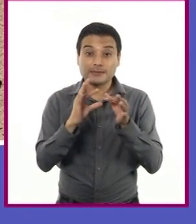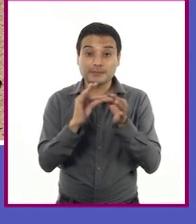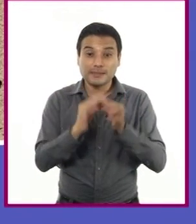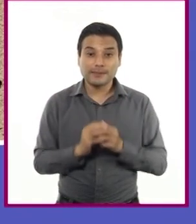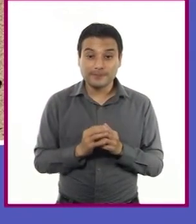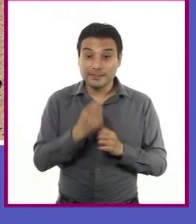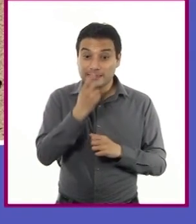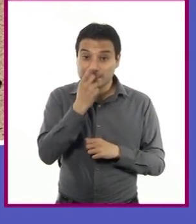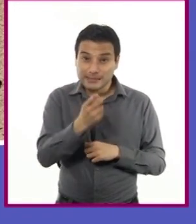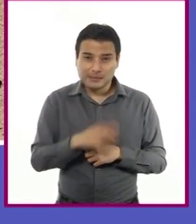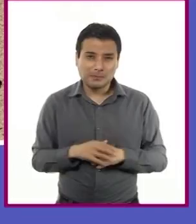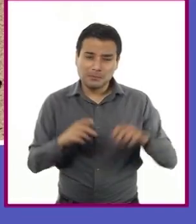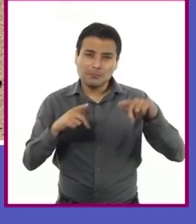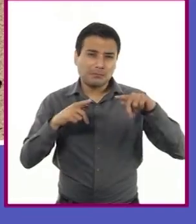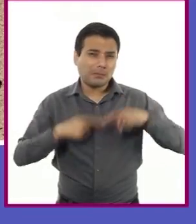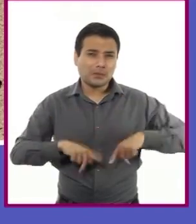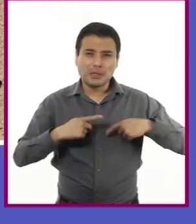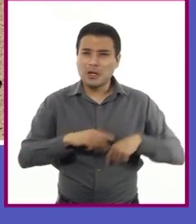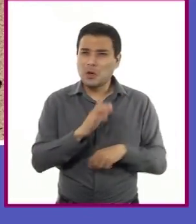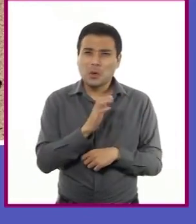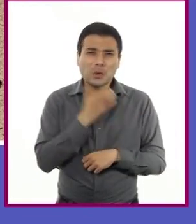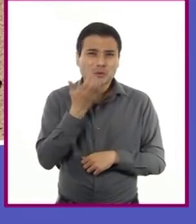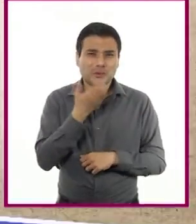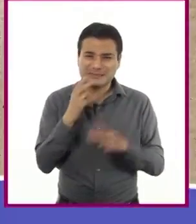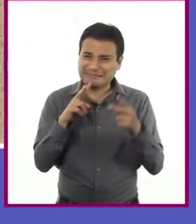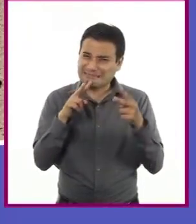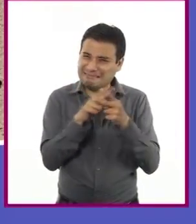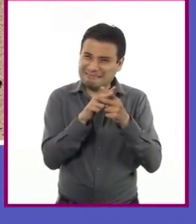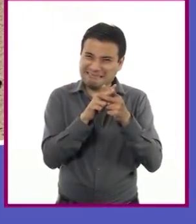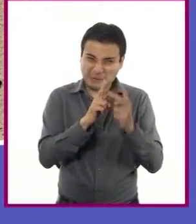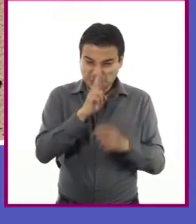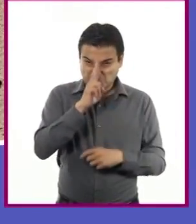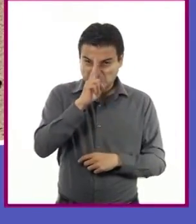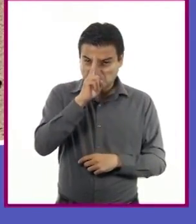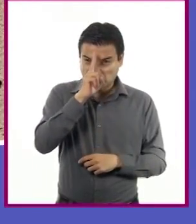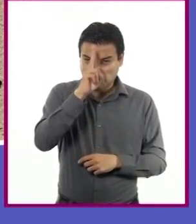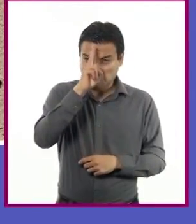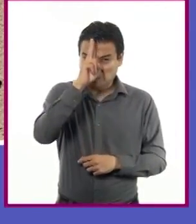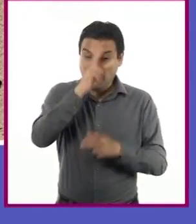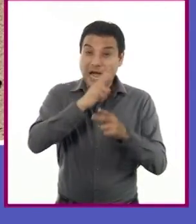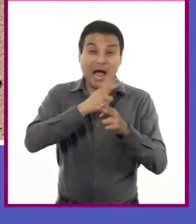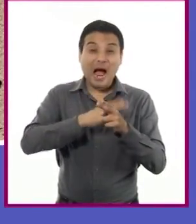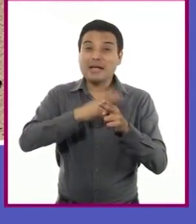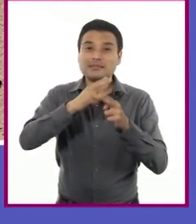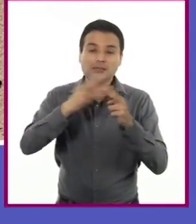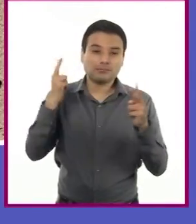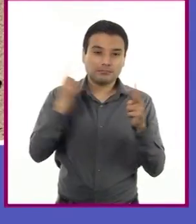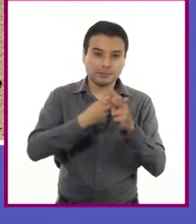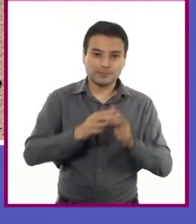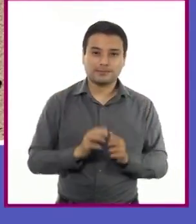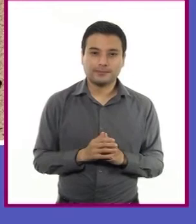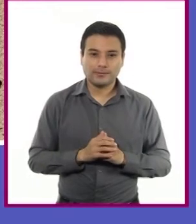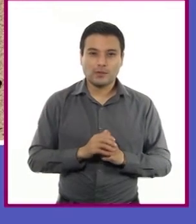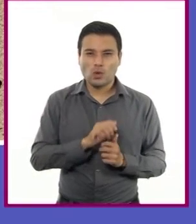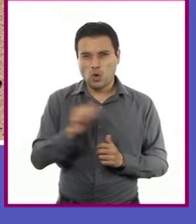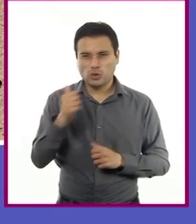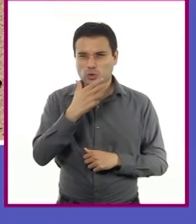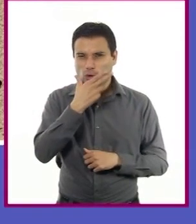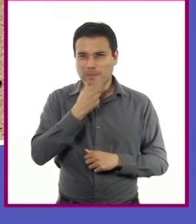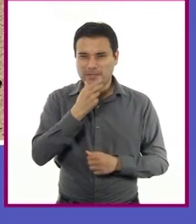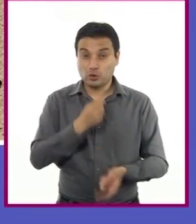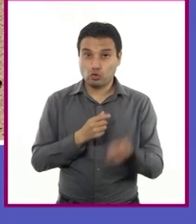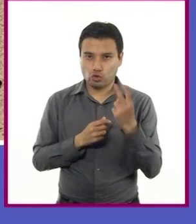a enfrentarse entre sí hasta el límite del aniquilamiento. Sempronio y Parmenio olvidarán